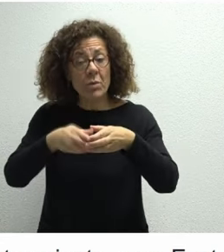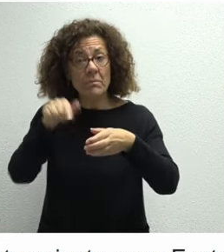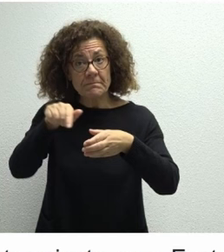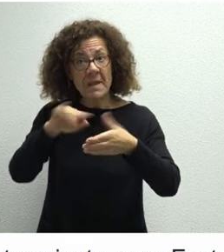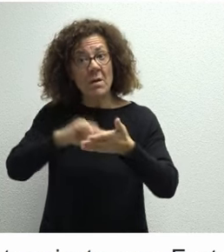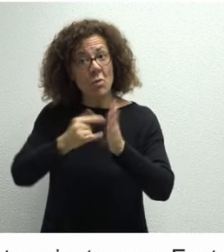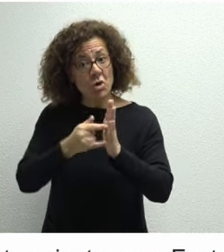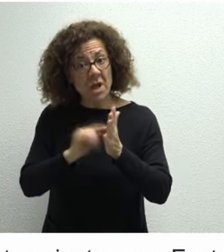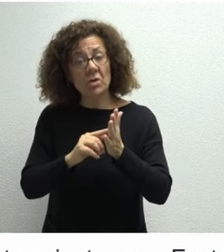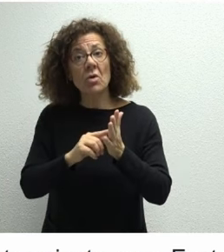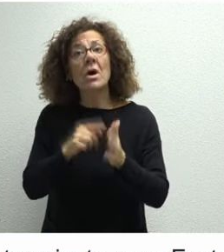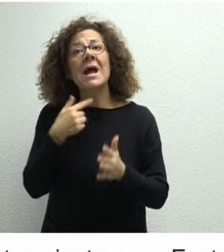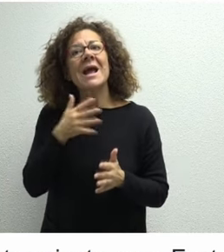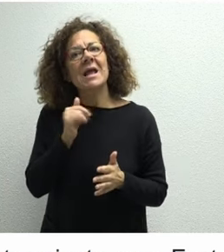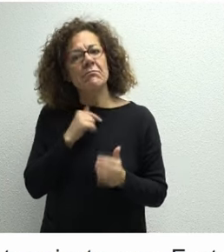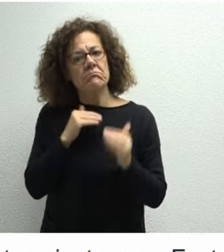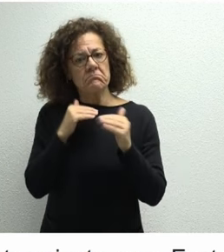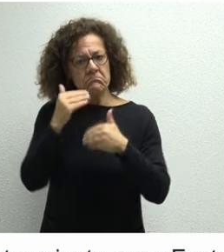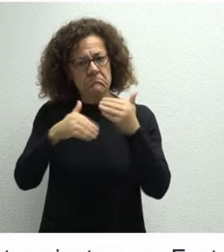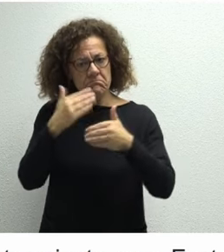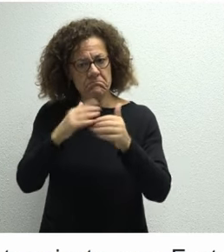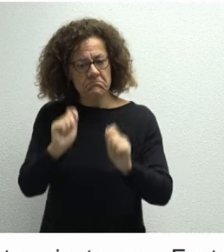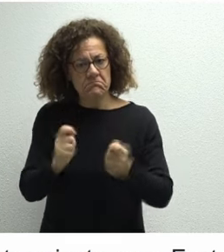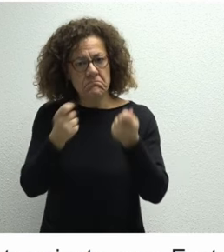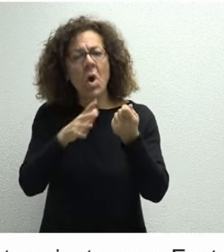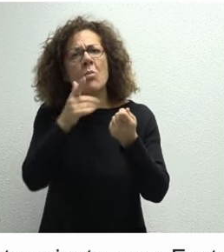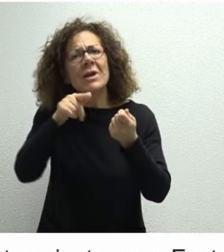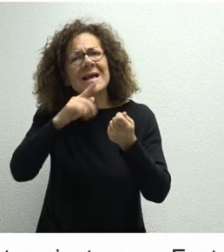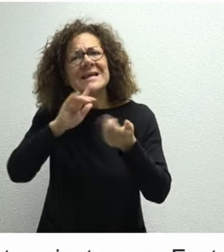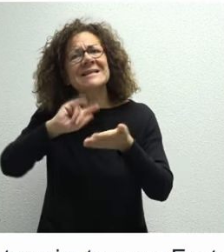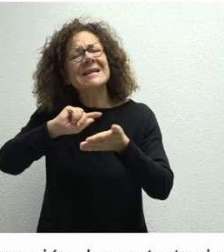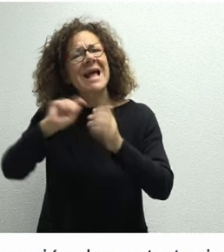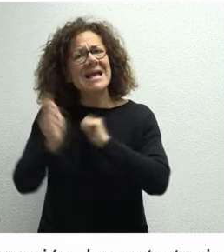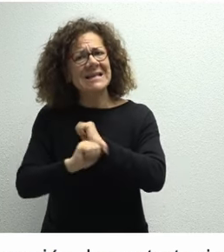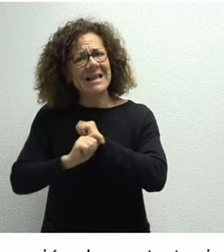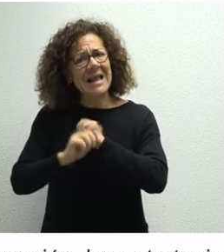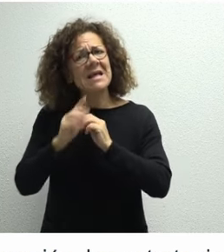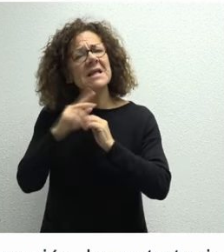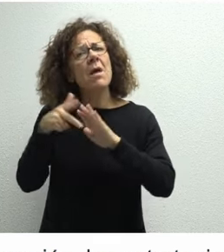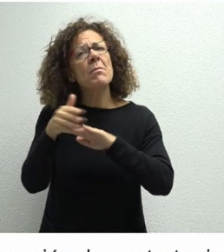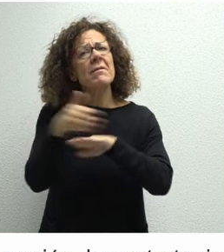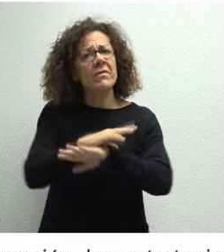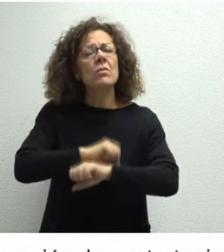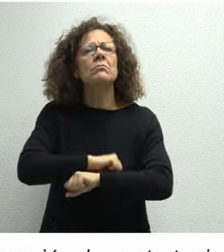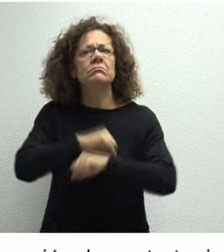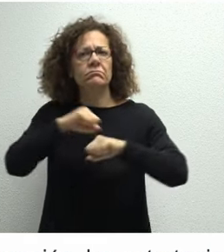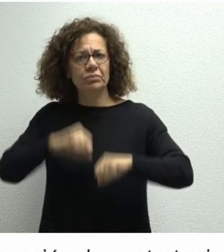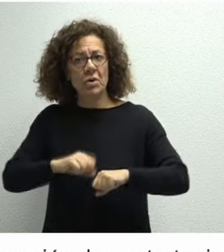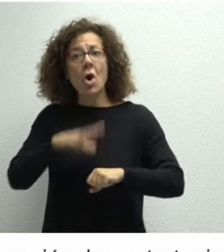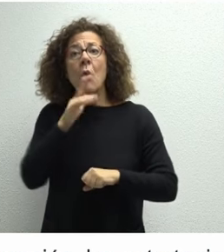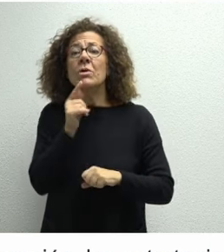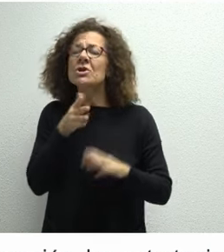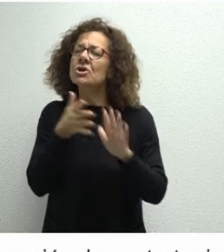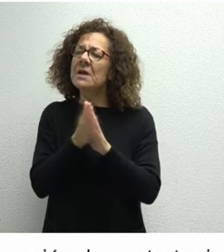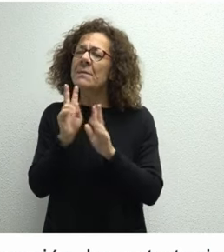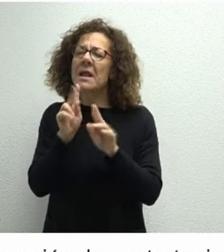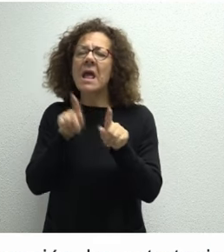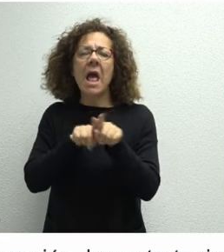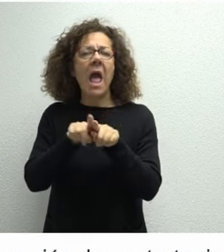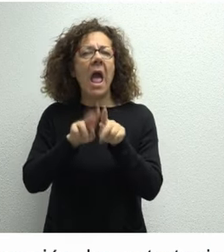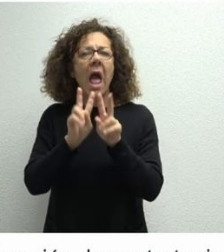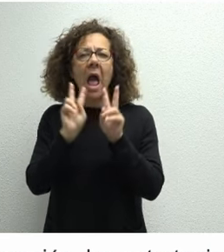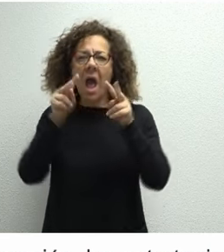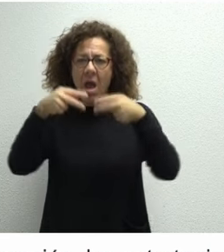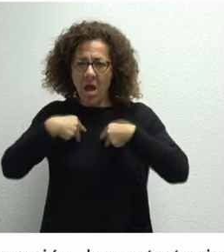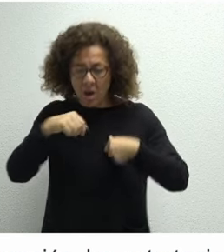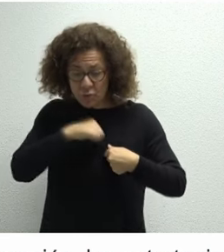y con el tiempo cuando hay una estabilidad salen vale porque realmente se consolidan esas estrategias de prevención y por eso decíamos siempre hacer esa autocrítica no y Y